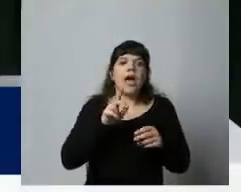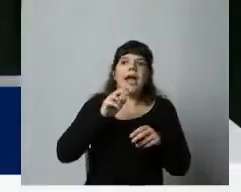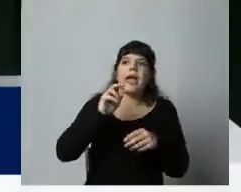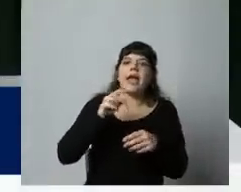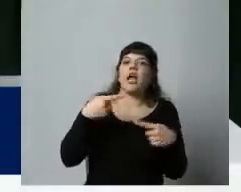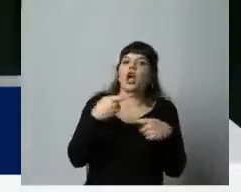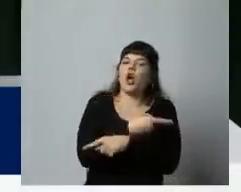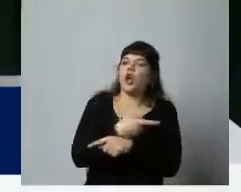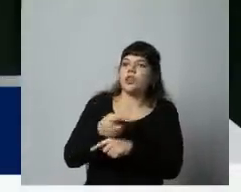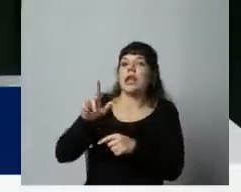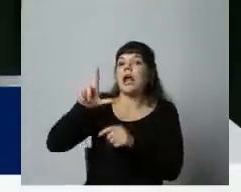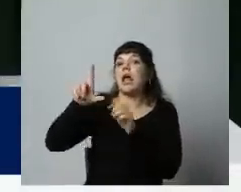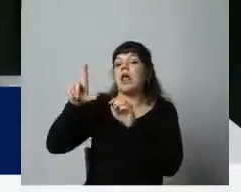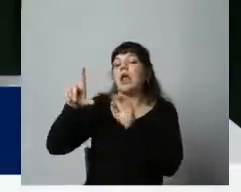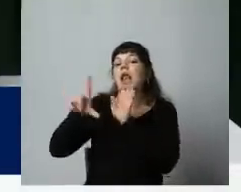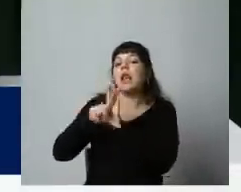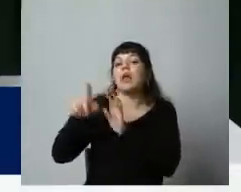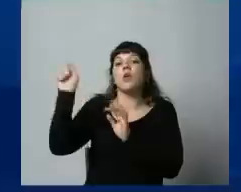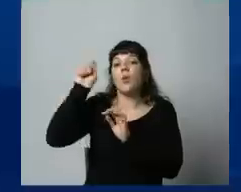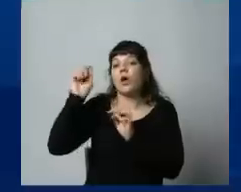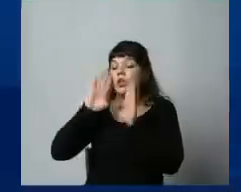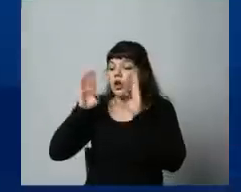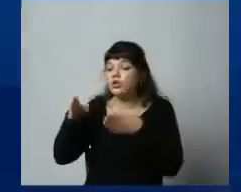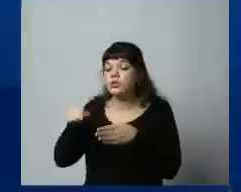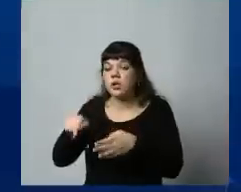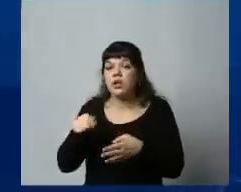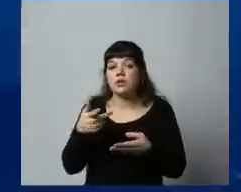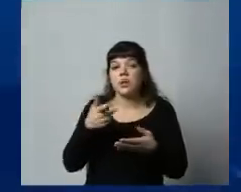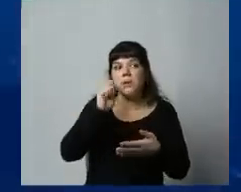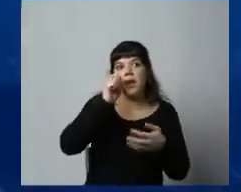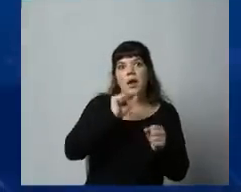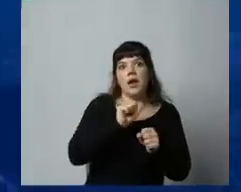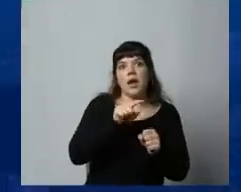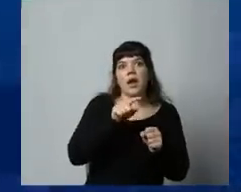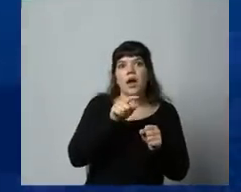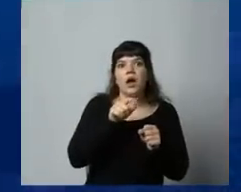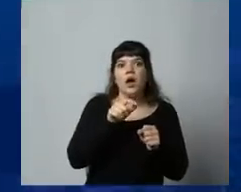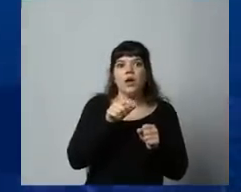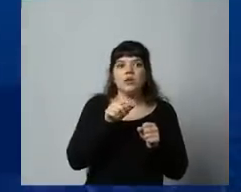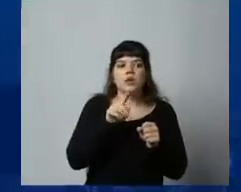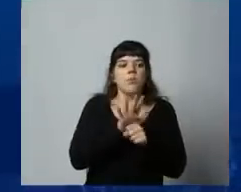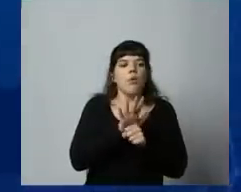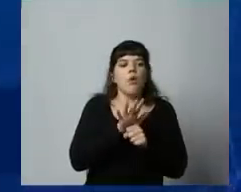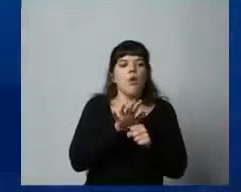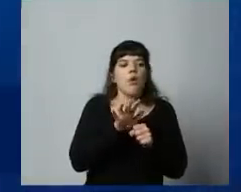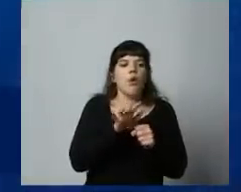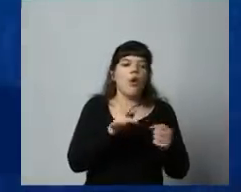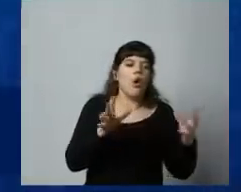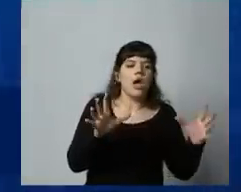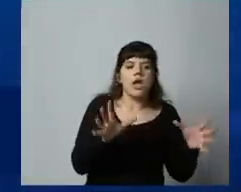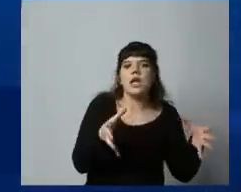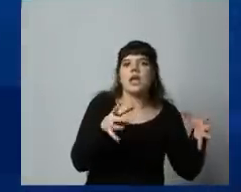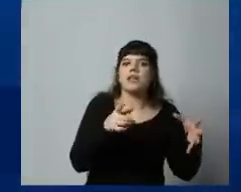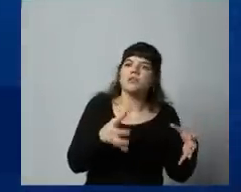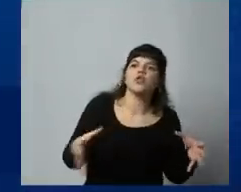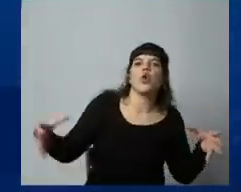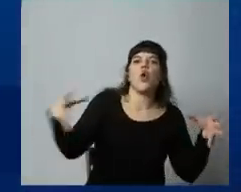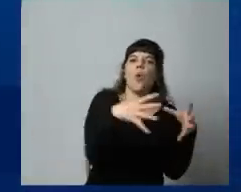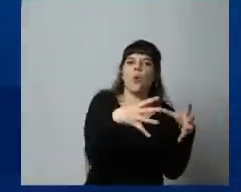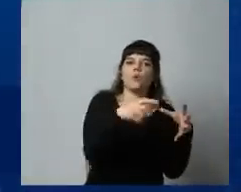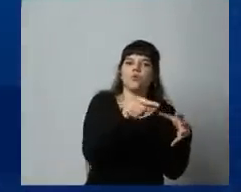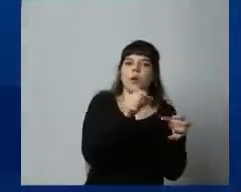urgente consideración en donde eso se aborde de Conjunto que allí sea un elemento para que se